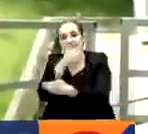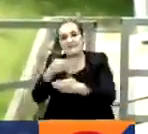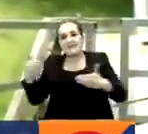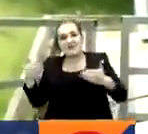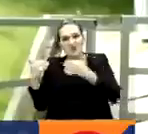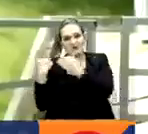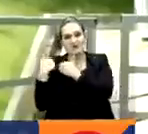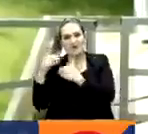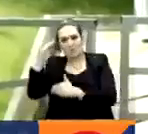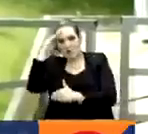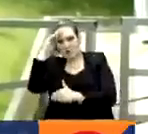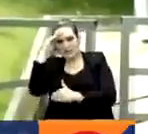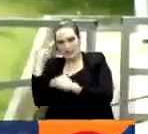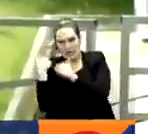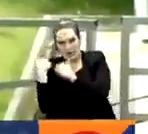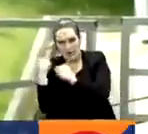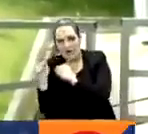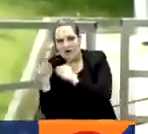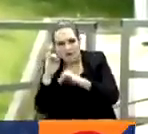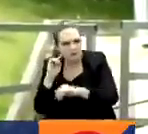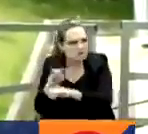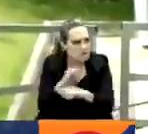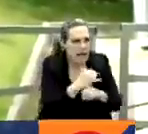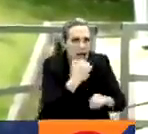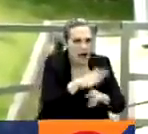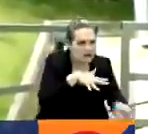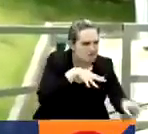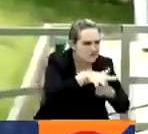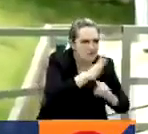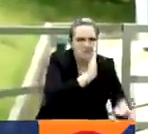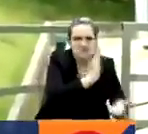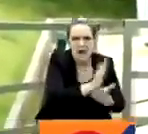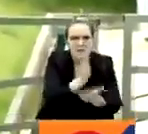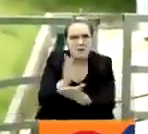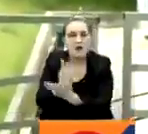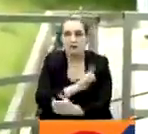prevención en contra de los actos que afecten a los menores que participarán en esta festividad.